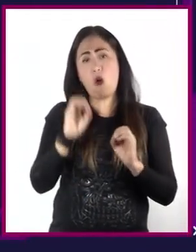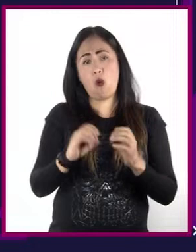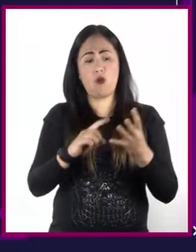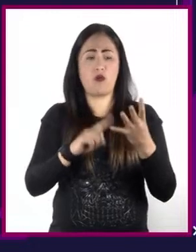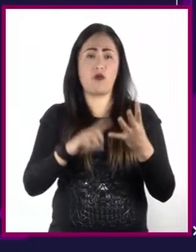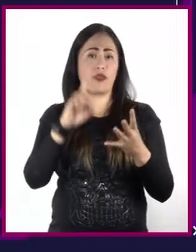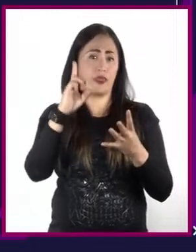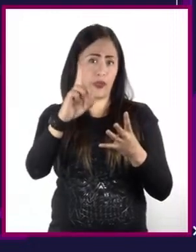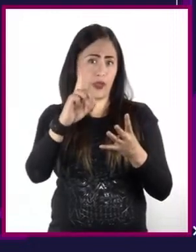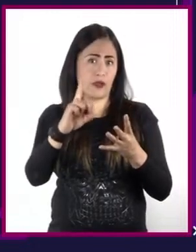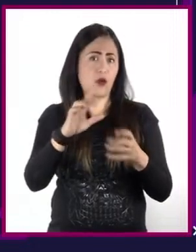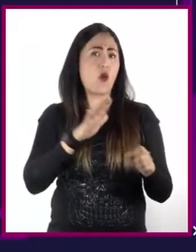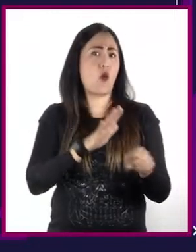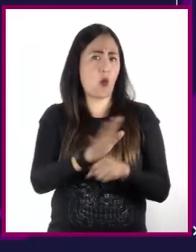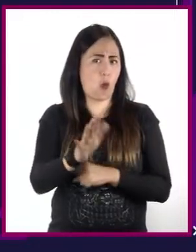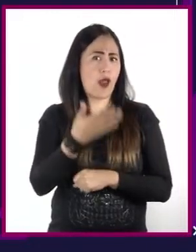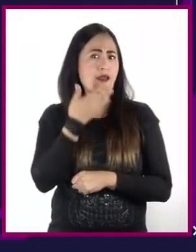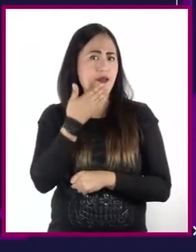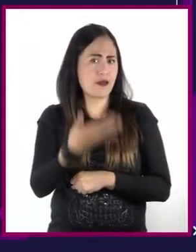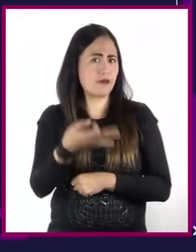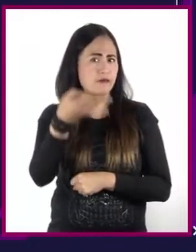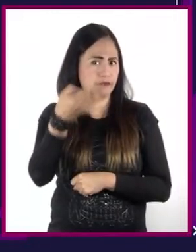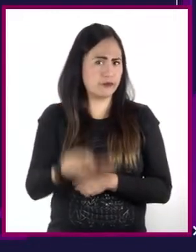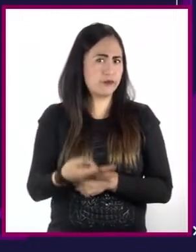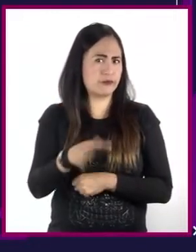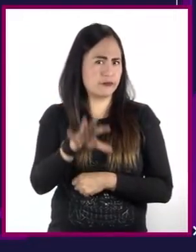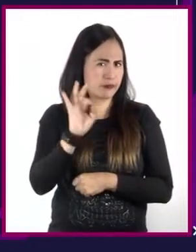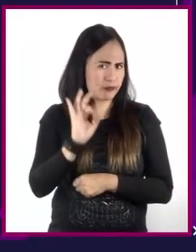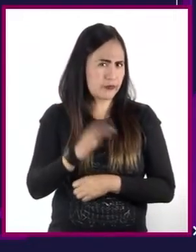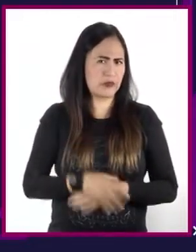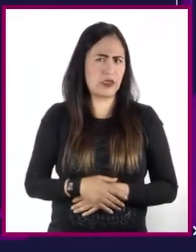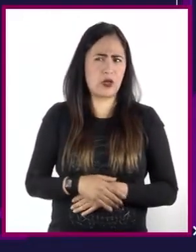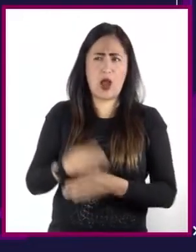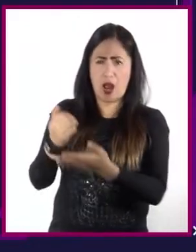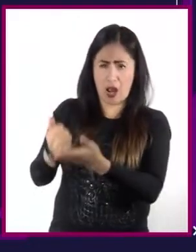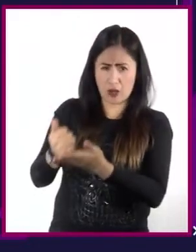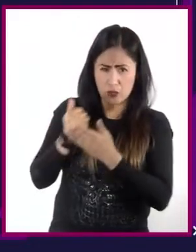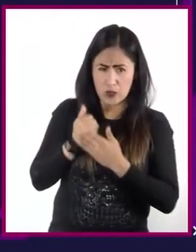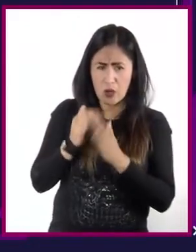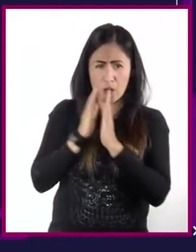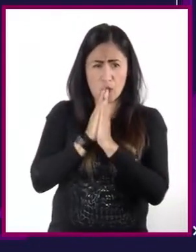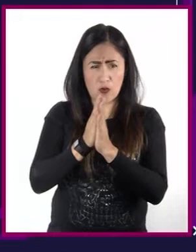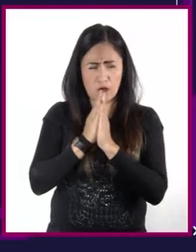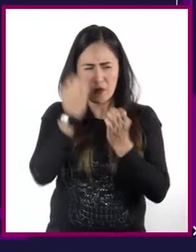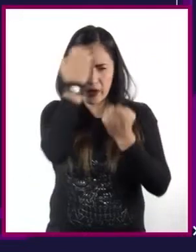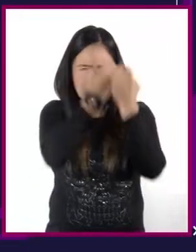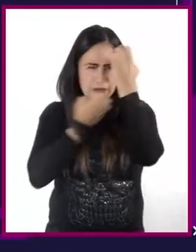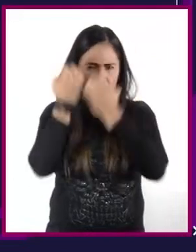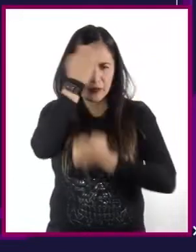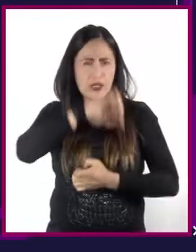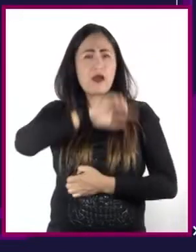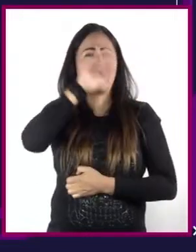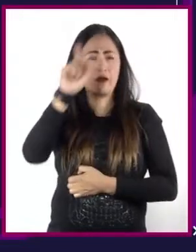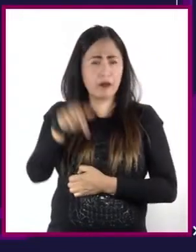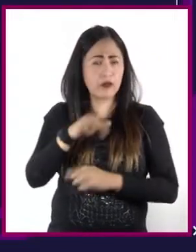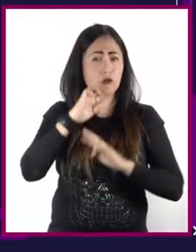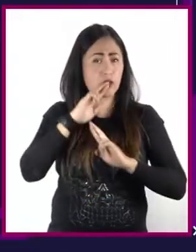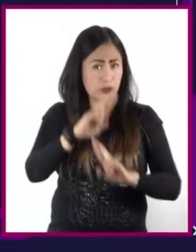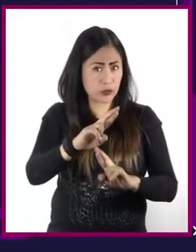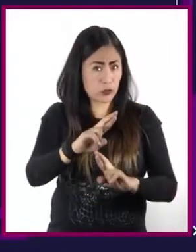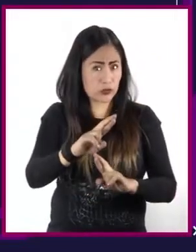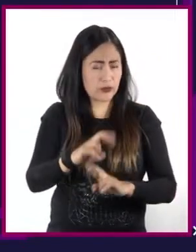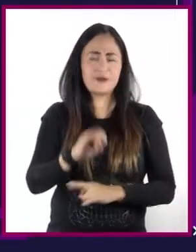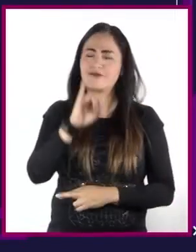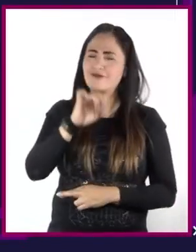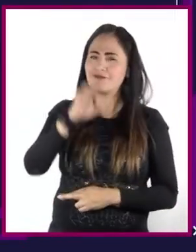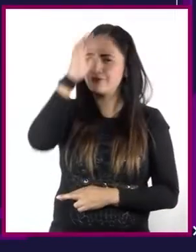D. Maestra Irma, ¿nos puedes ayudar a analizar y responder la pregunta? Claro,